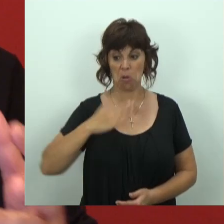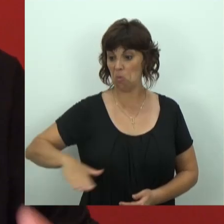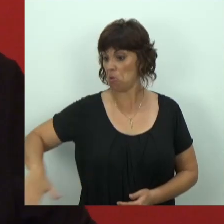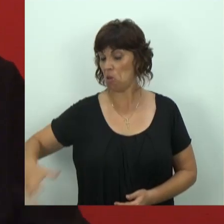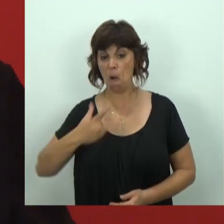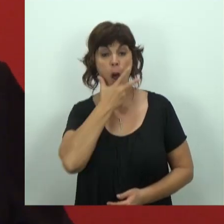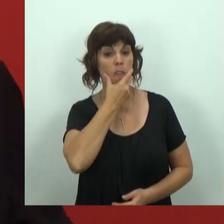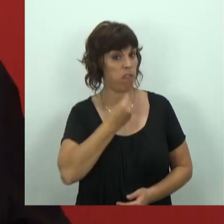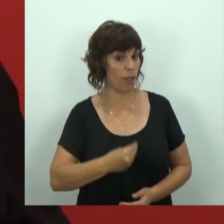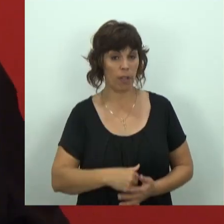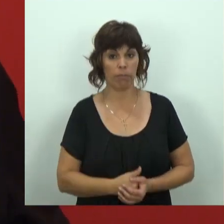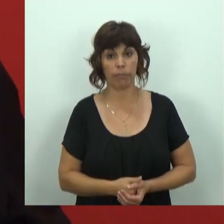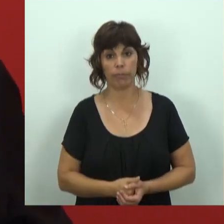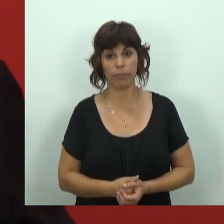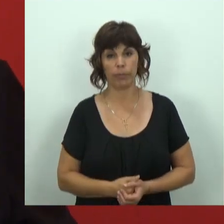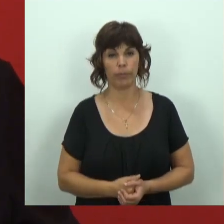nada difícil.